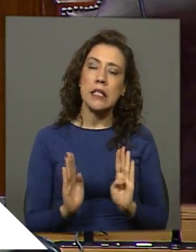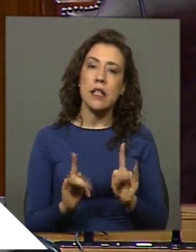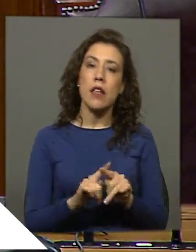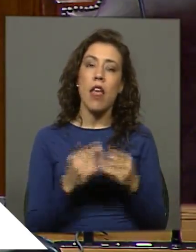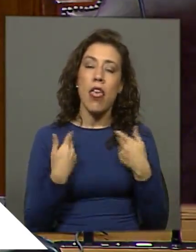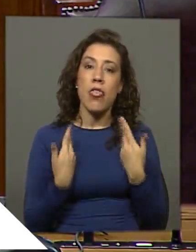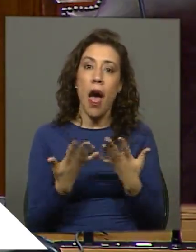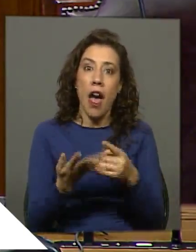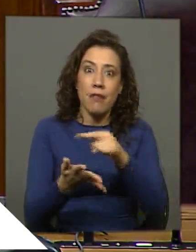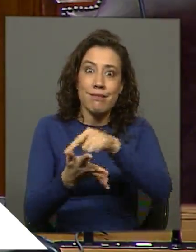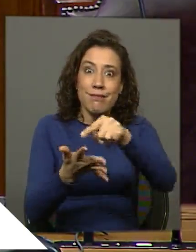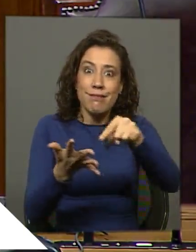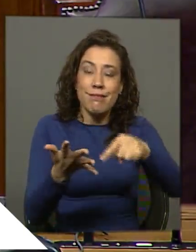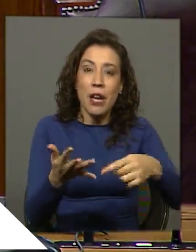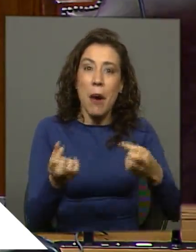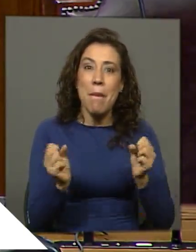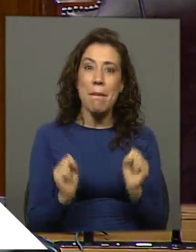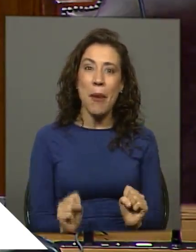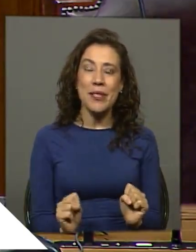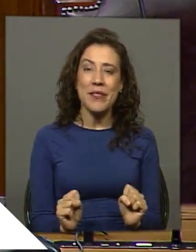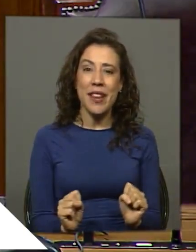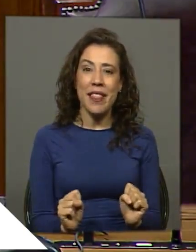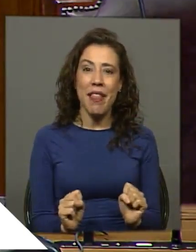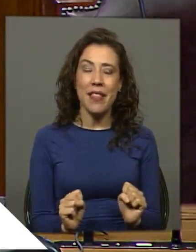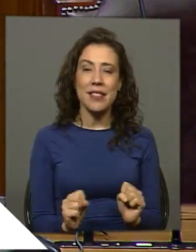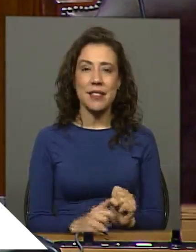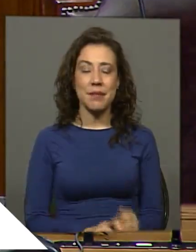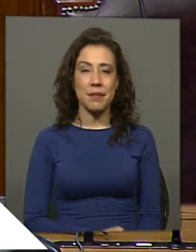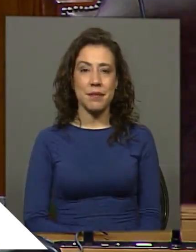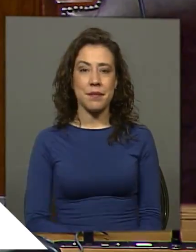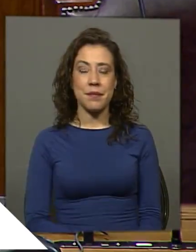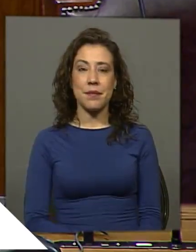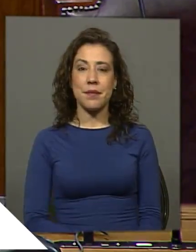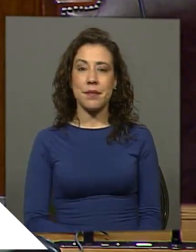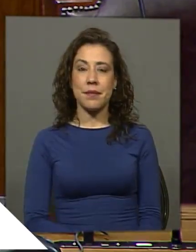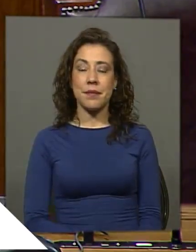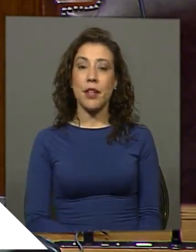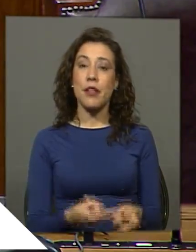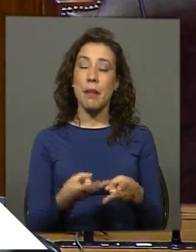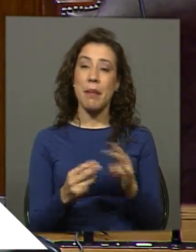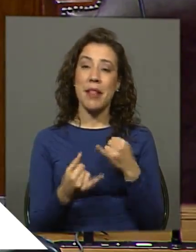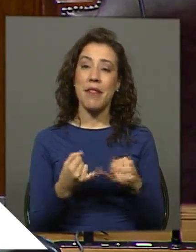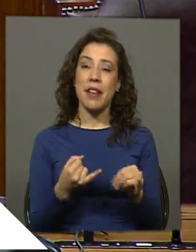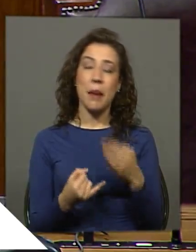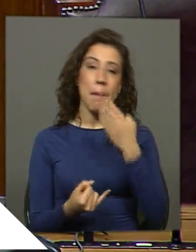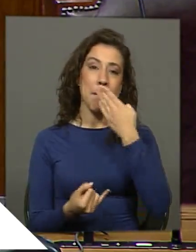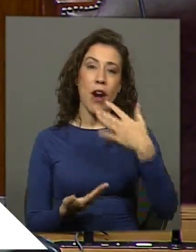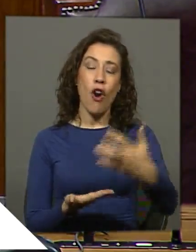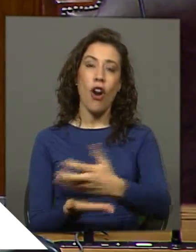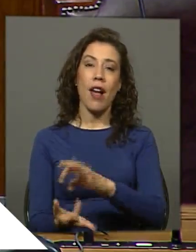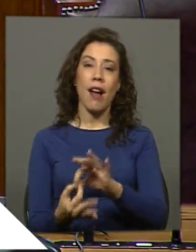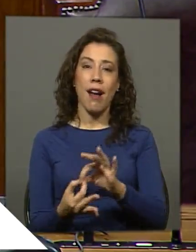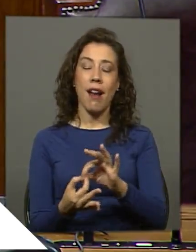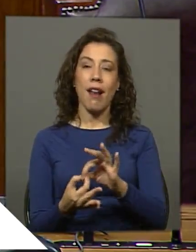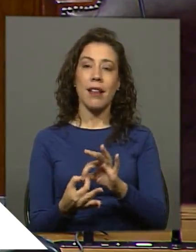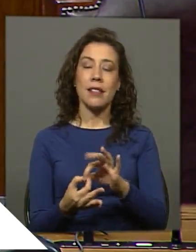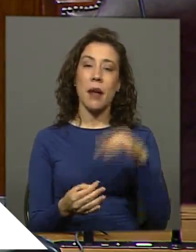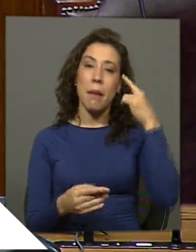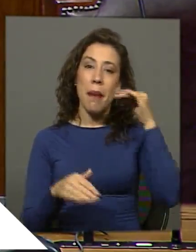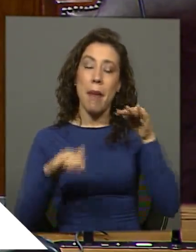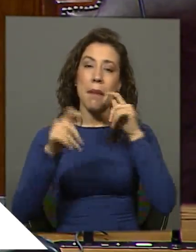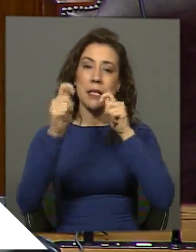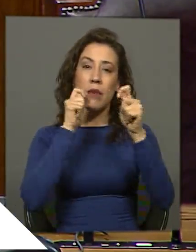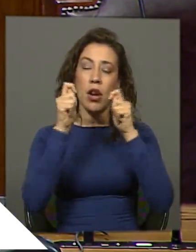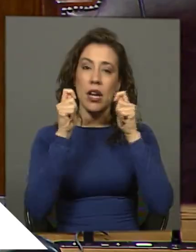un mundo de posibilidades distinto al que hoy día existe y por lo tanto permite al final del día mejores retornos para el mismo